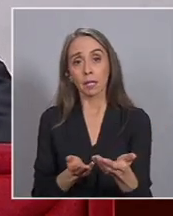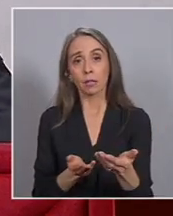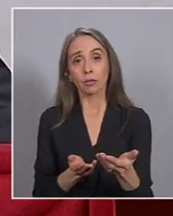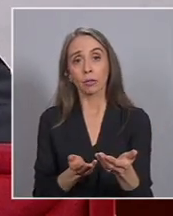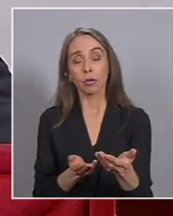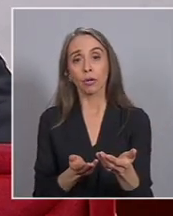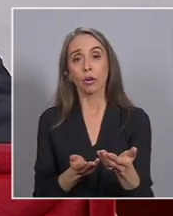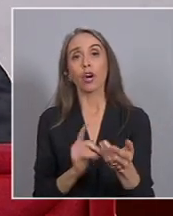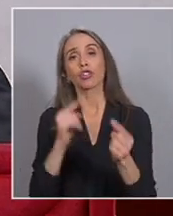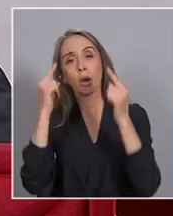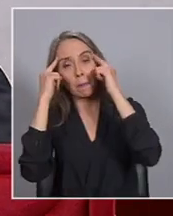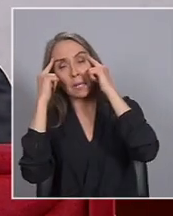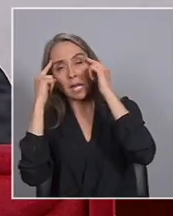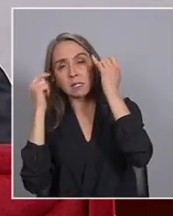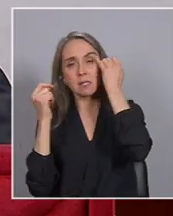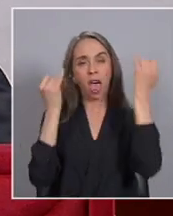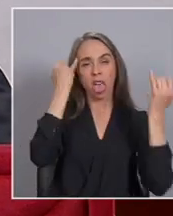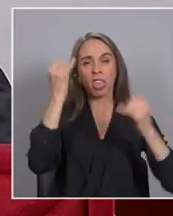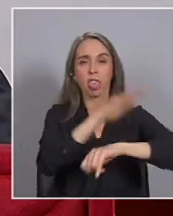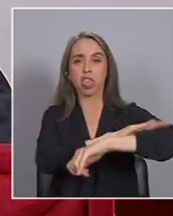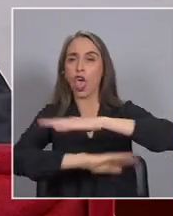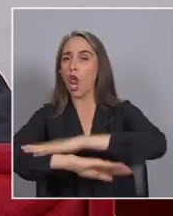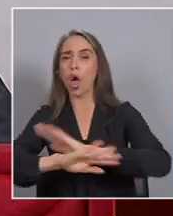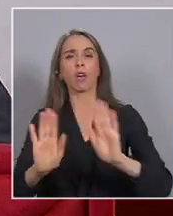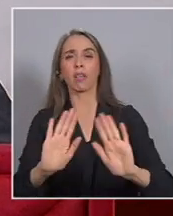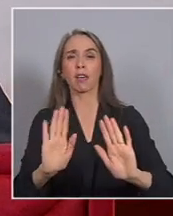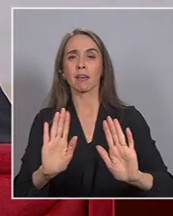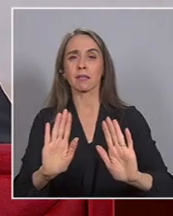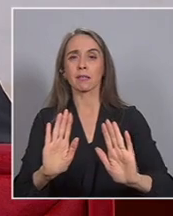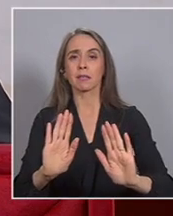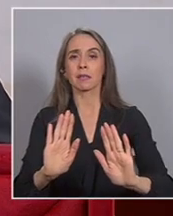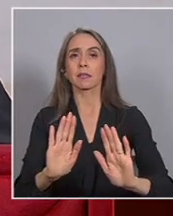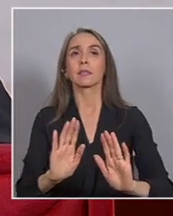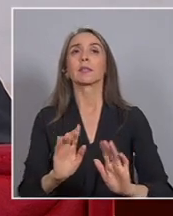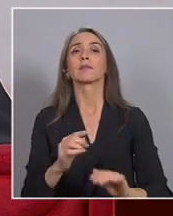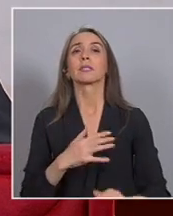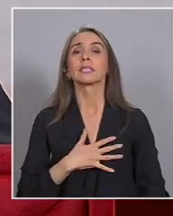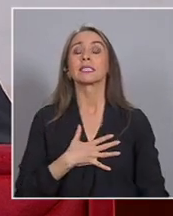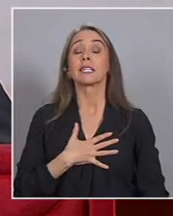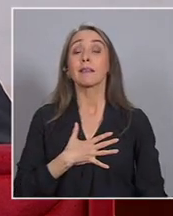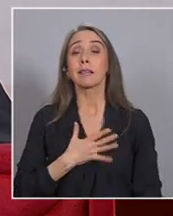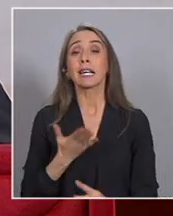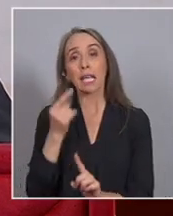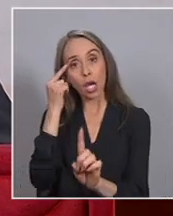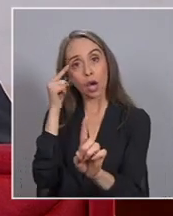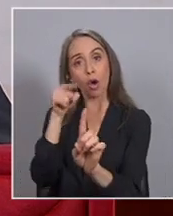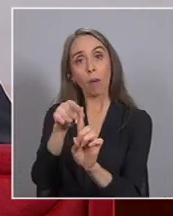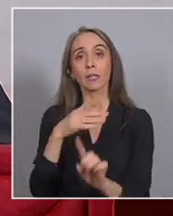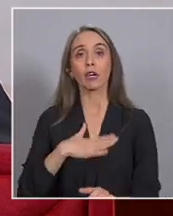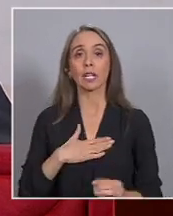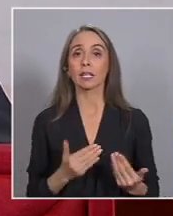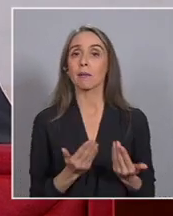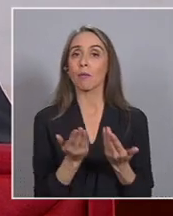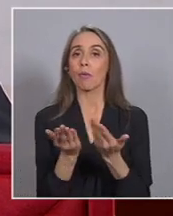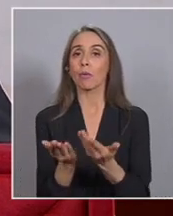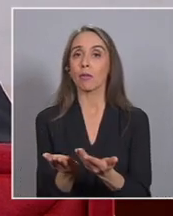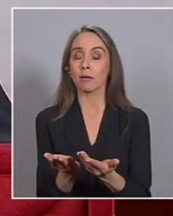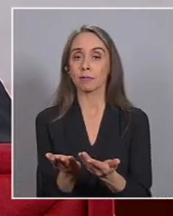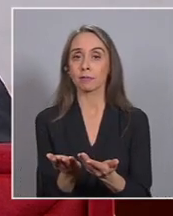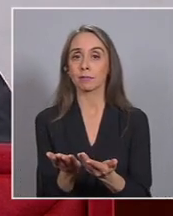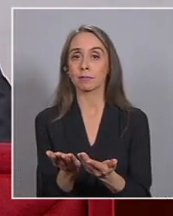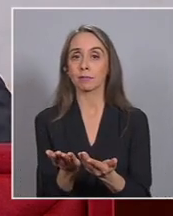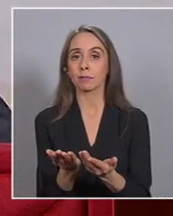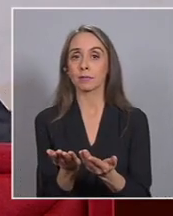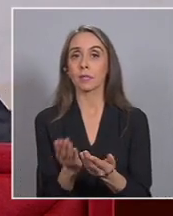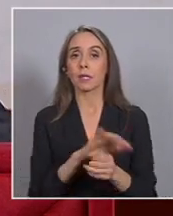juzguemos esto ideológicamente, sino con el sentido, el fin que queremos otorgarle